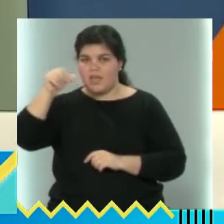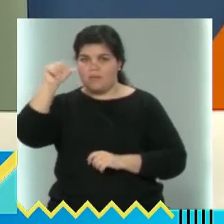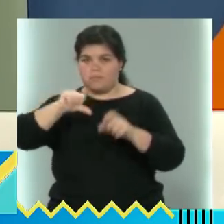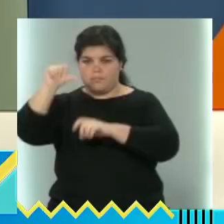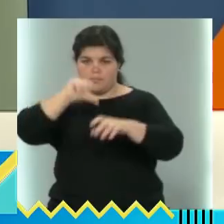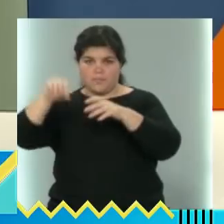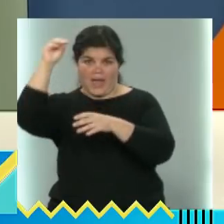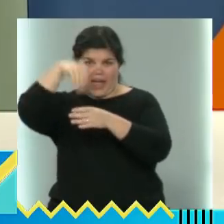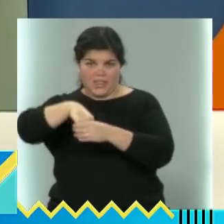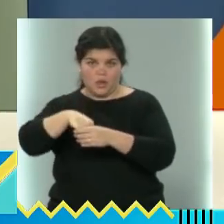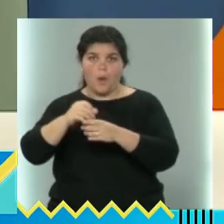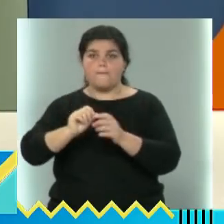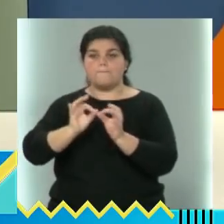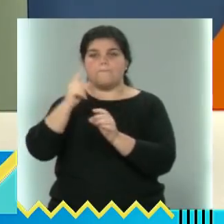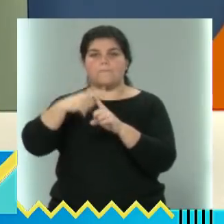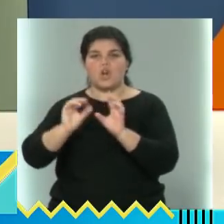litro. Perfecto.